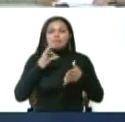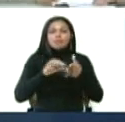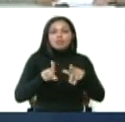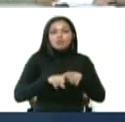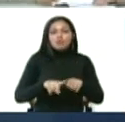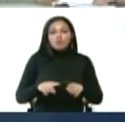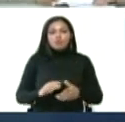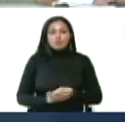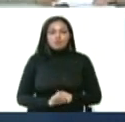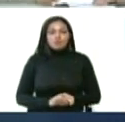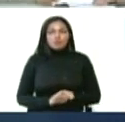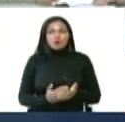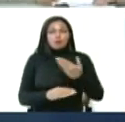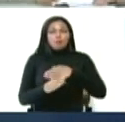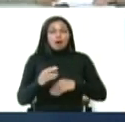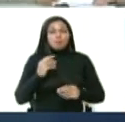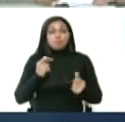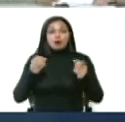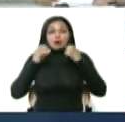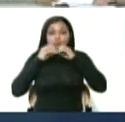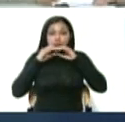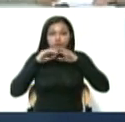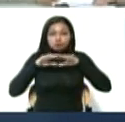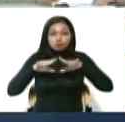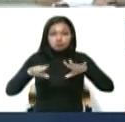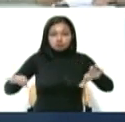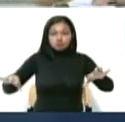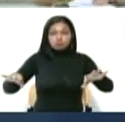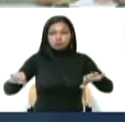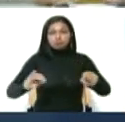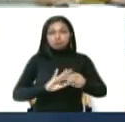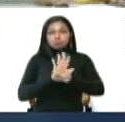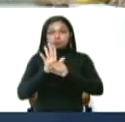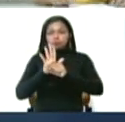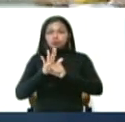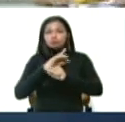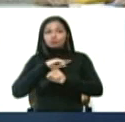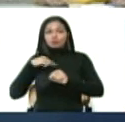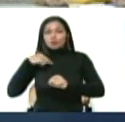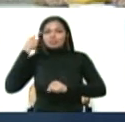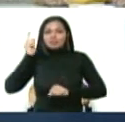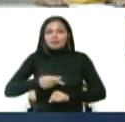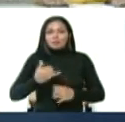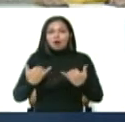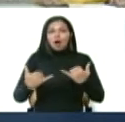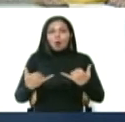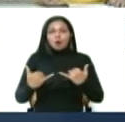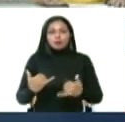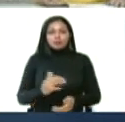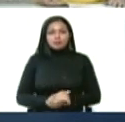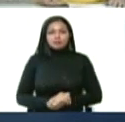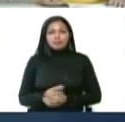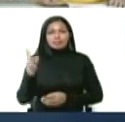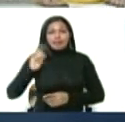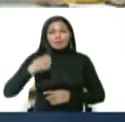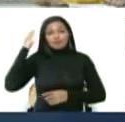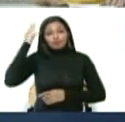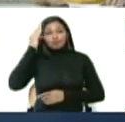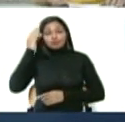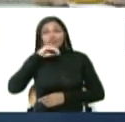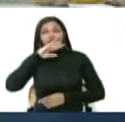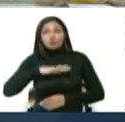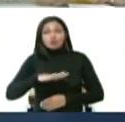con su corona va corriendo y multiplicándose, es el momento. Tengamos conciencia histórica,